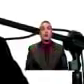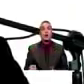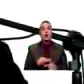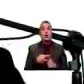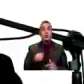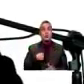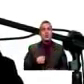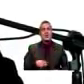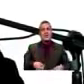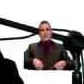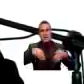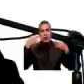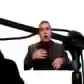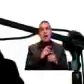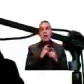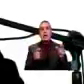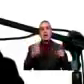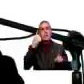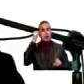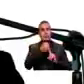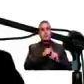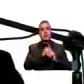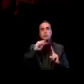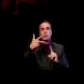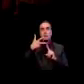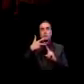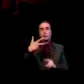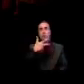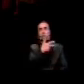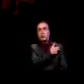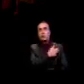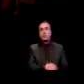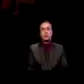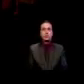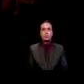yo les voy a asegurar que estaremos listos para la tercera dosis.